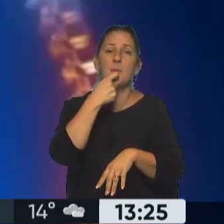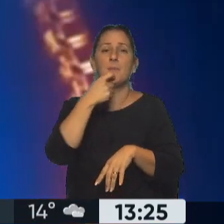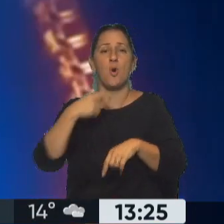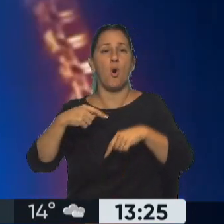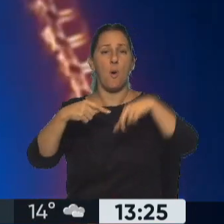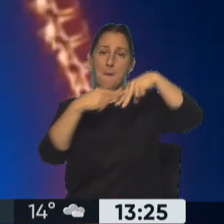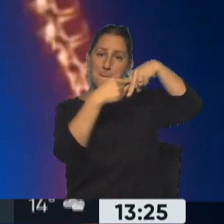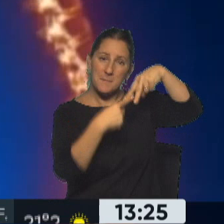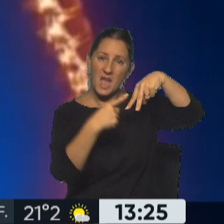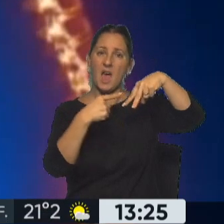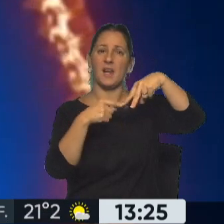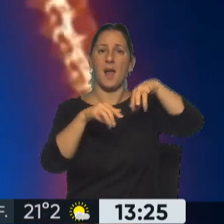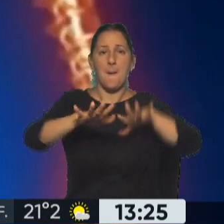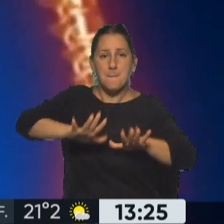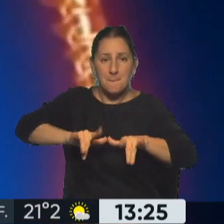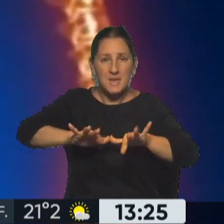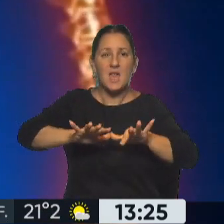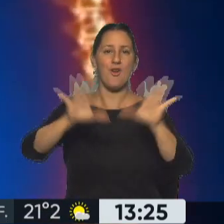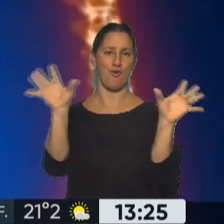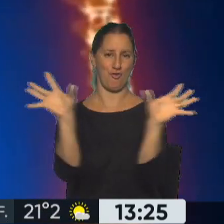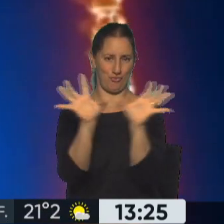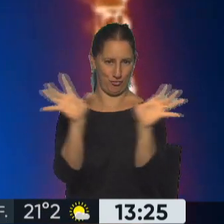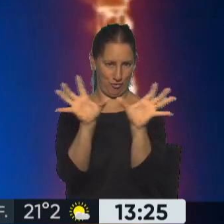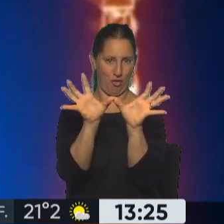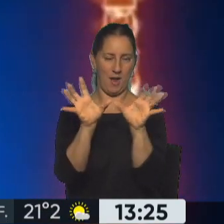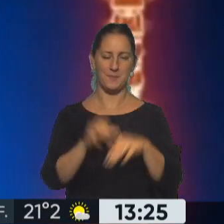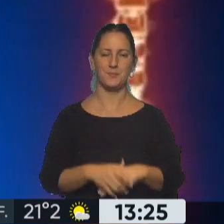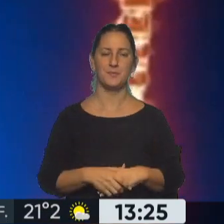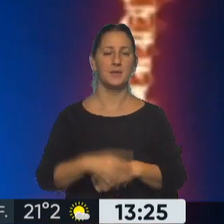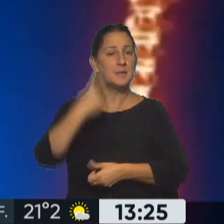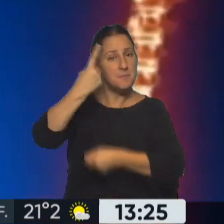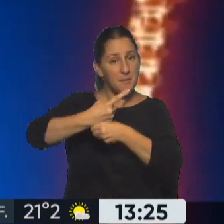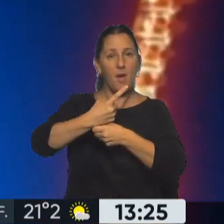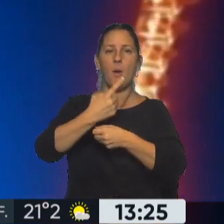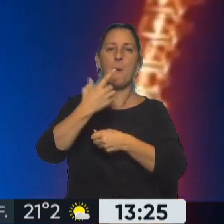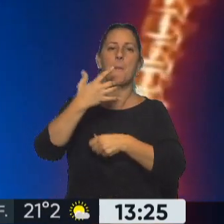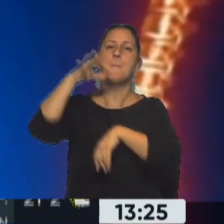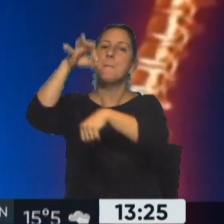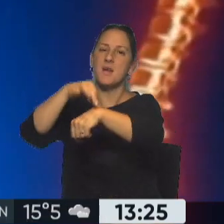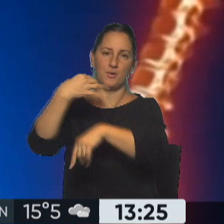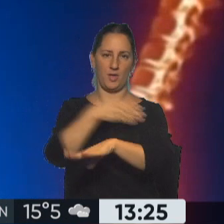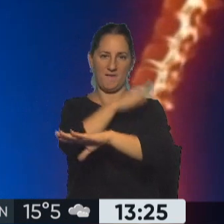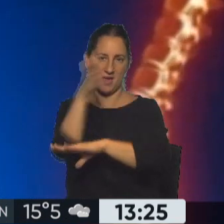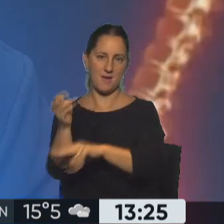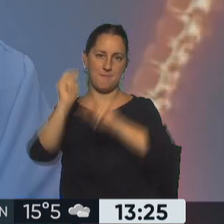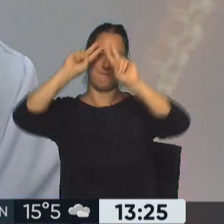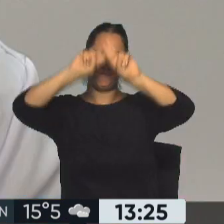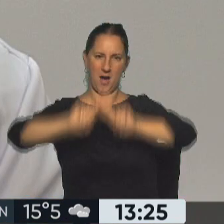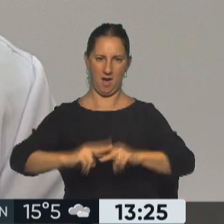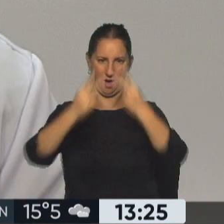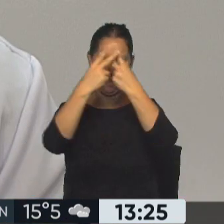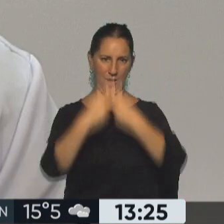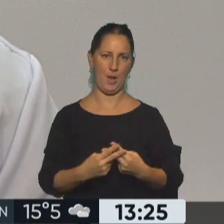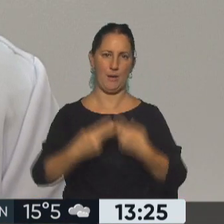pierna hacia el pie o a la región glútea en principio debe acudir a un médico para poder realizar un adecuado examen físico